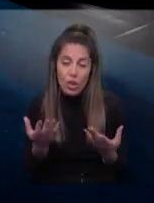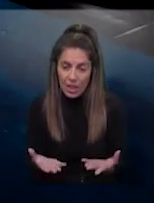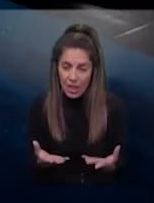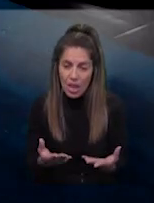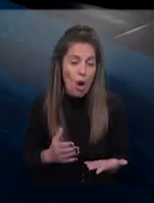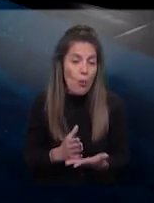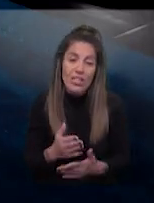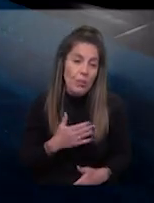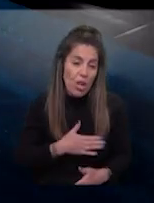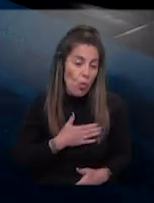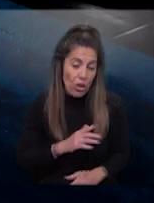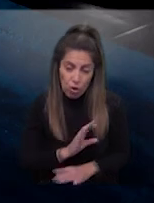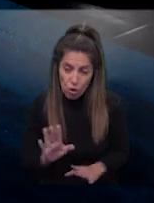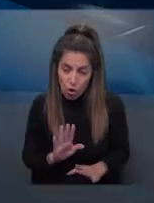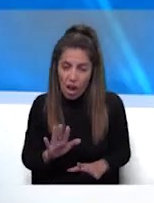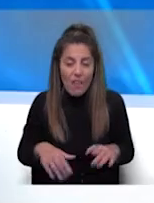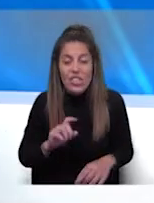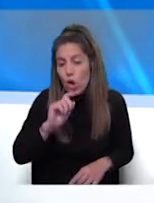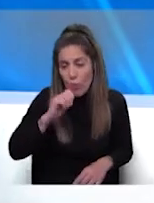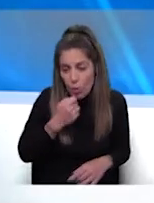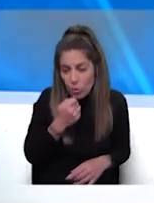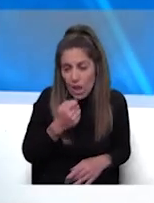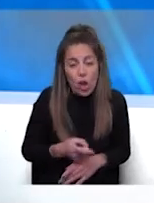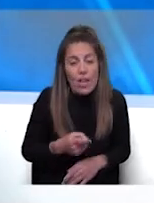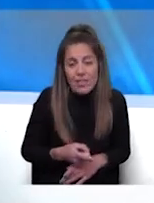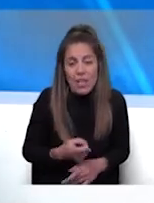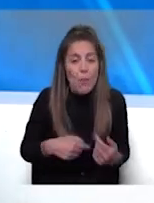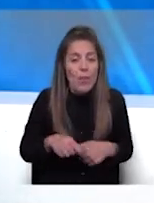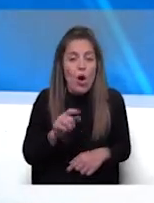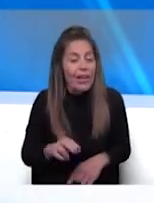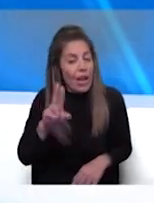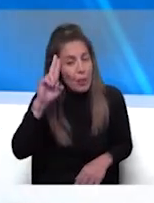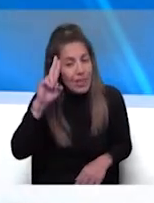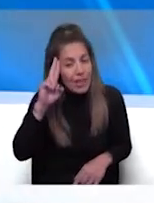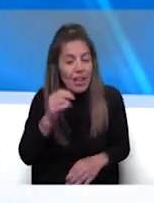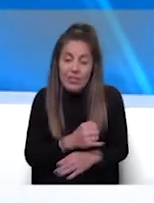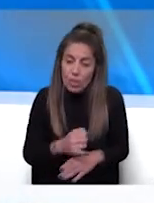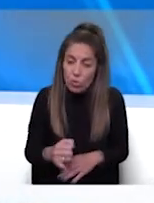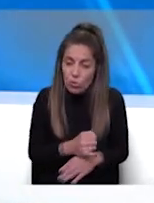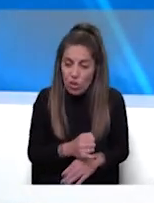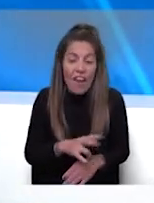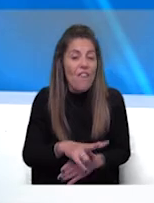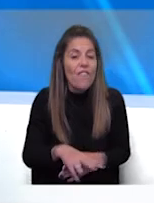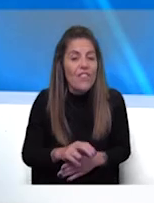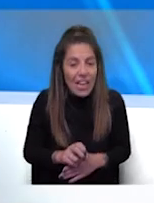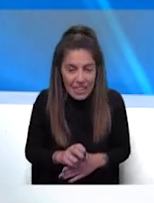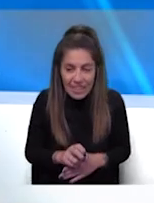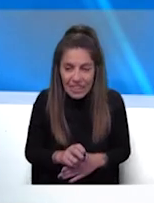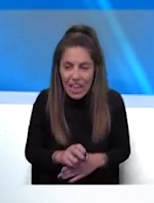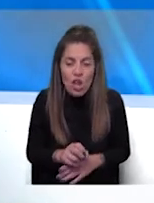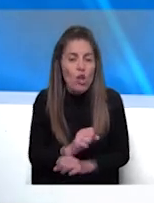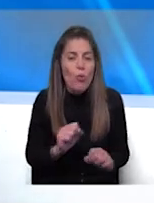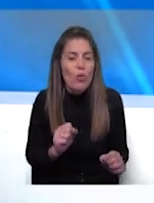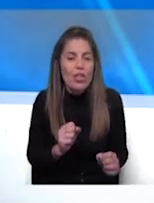¿Porque siempre estoy de acuerdo? No. A veces no me gusta lo que resolvió. Pero hay que respetar las instituciones. La fiscalía no la